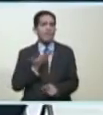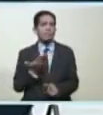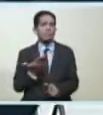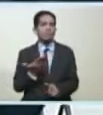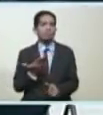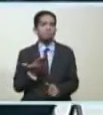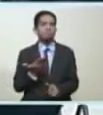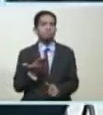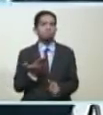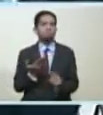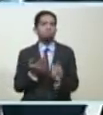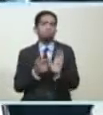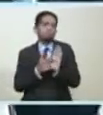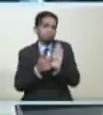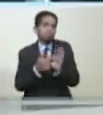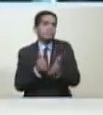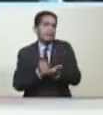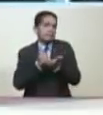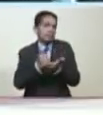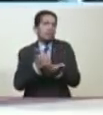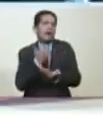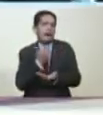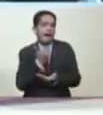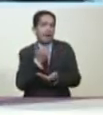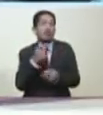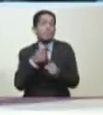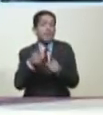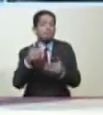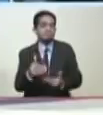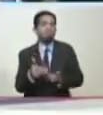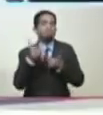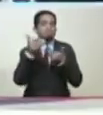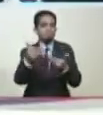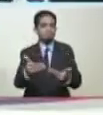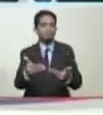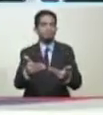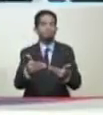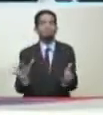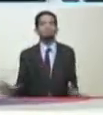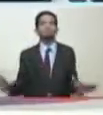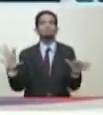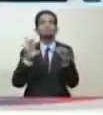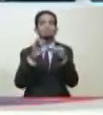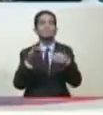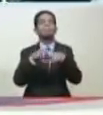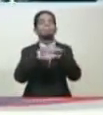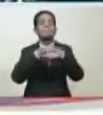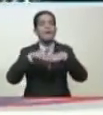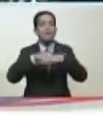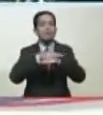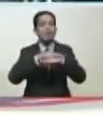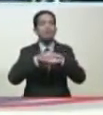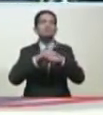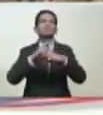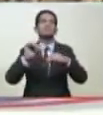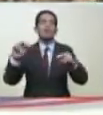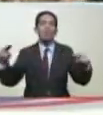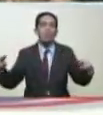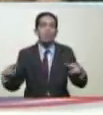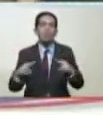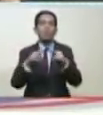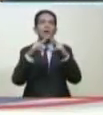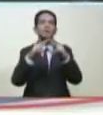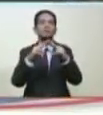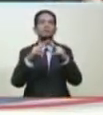gestos necesarios que avancen hacia un proceso de reconciliación, de perdón, de reencuentro entre